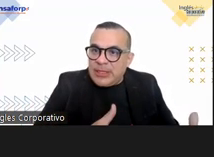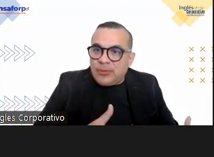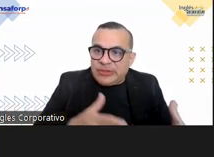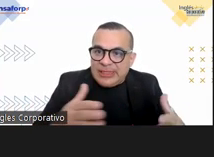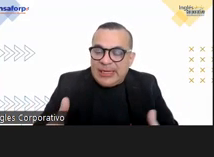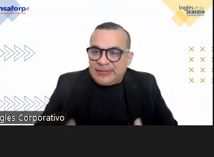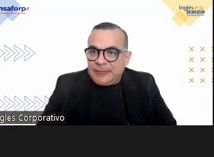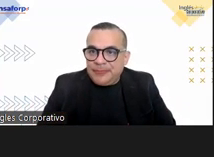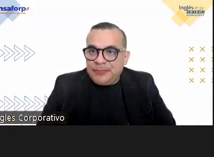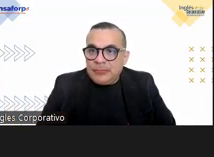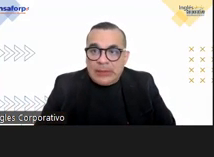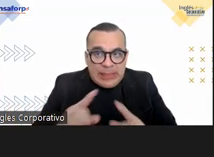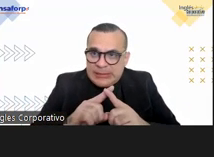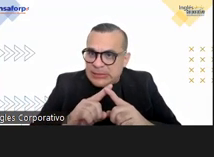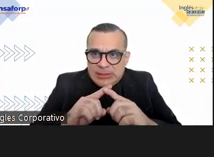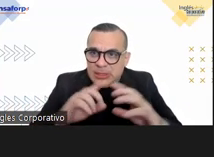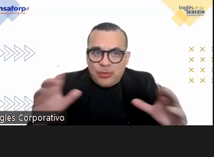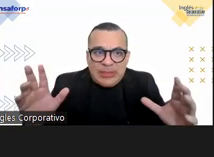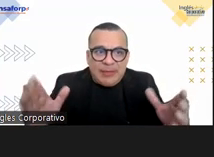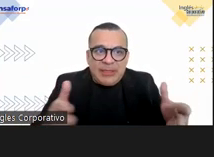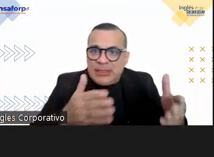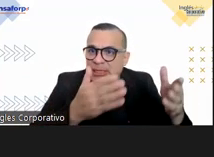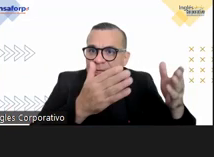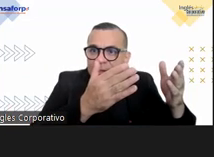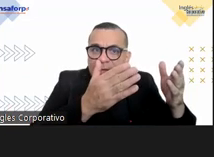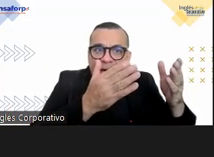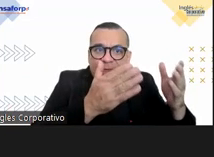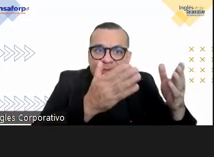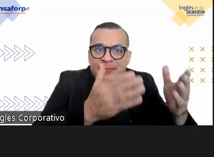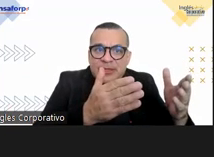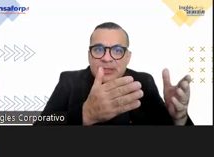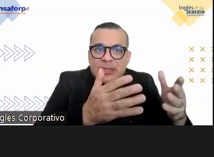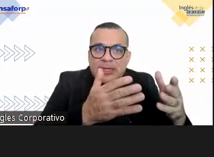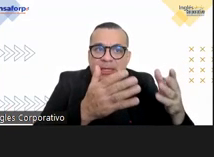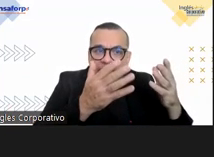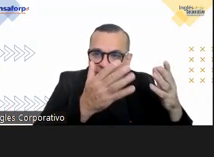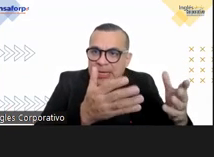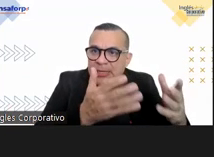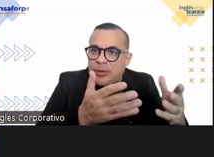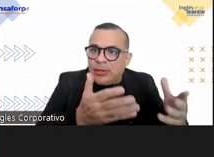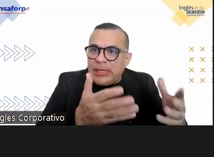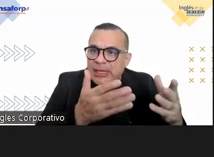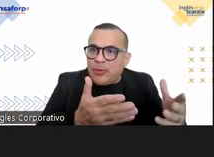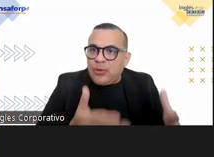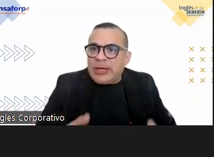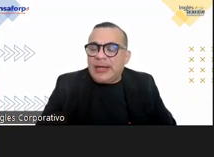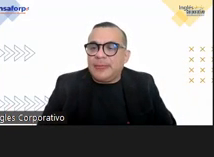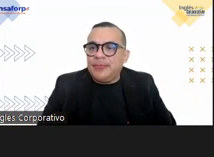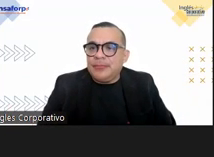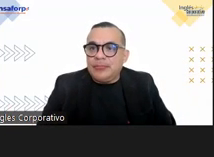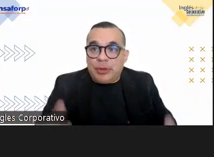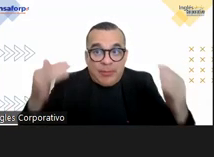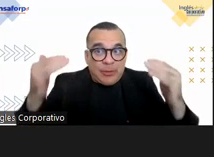cuatro vehículos en la casa, es indudablemente que hay que saber qué queremos